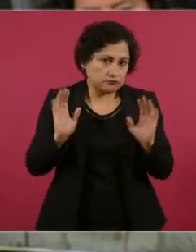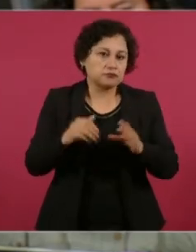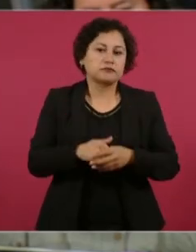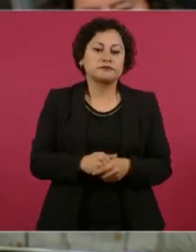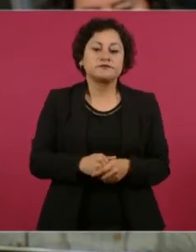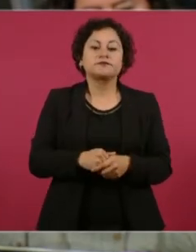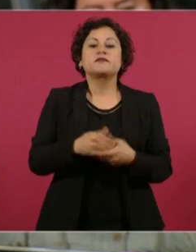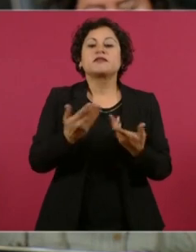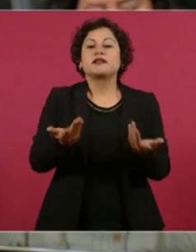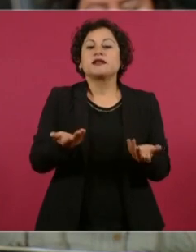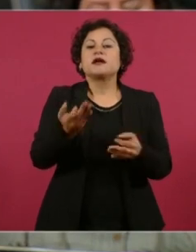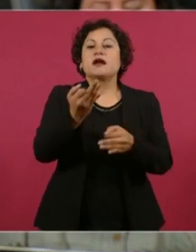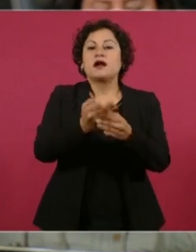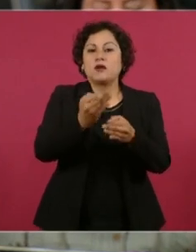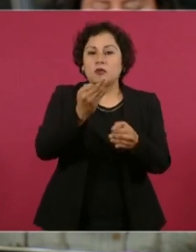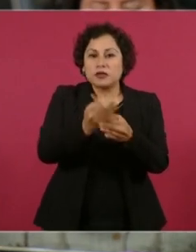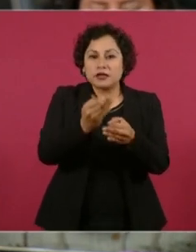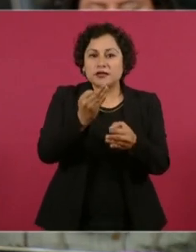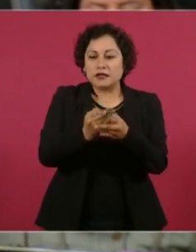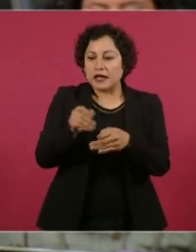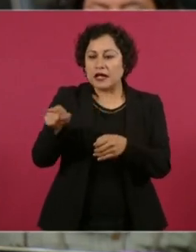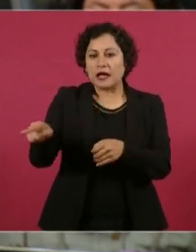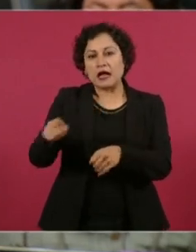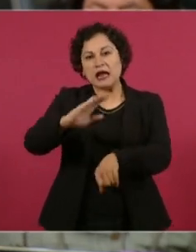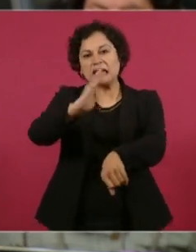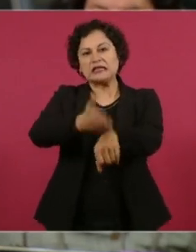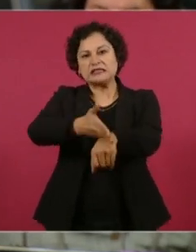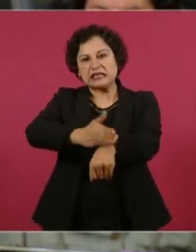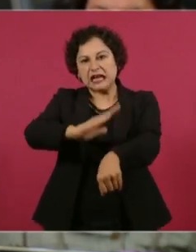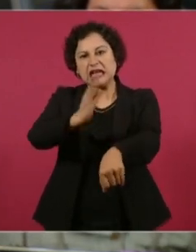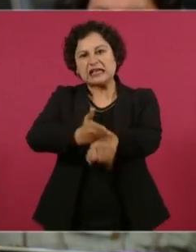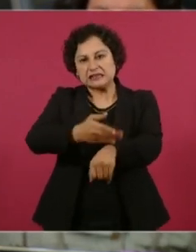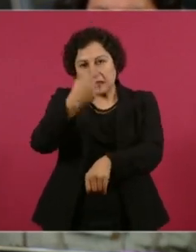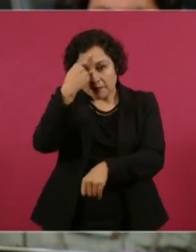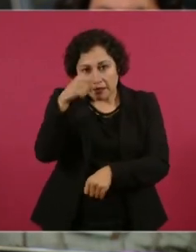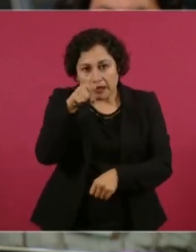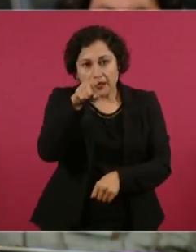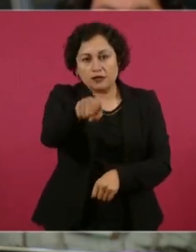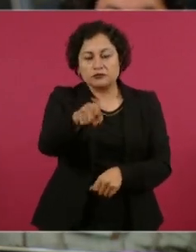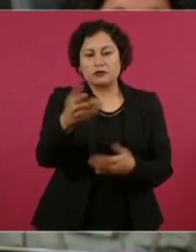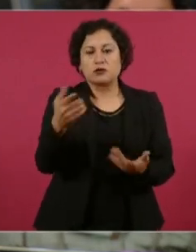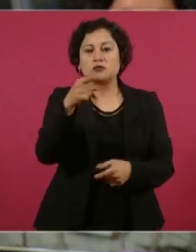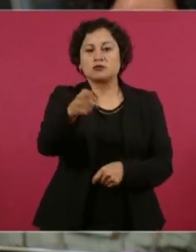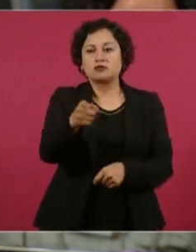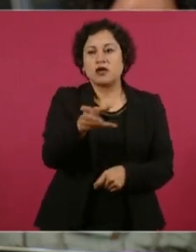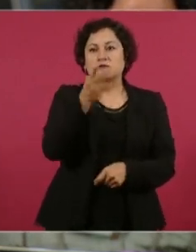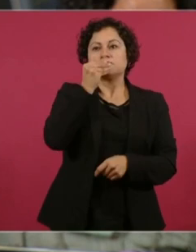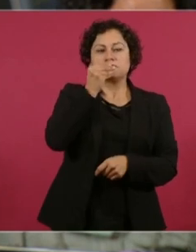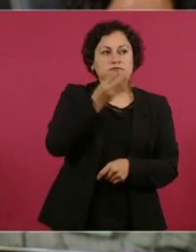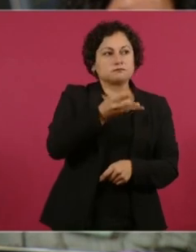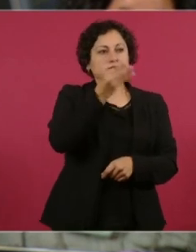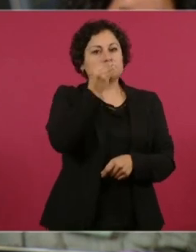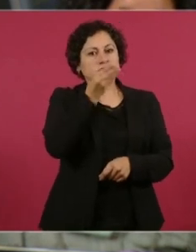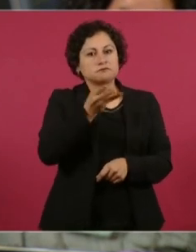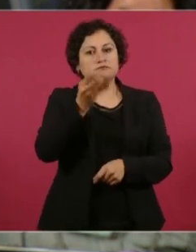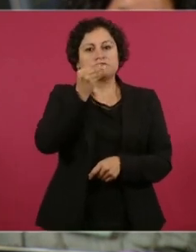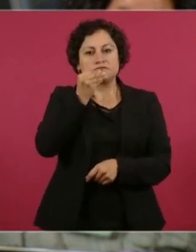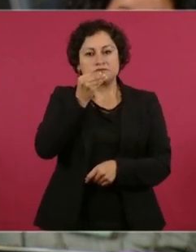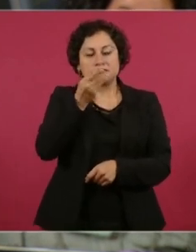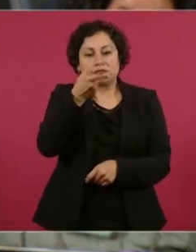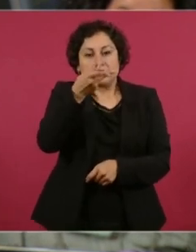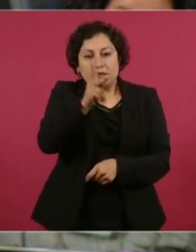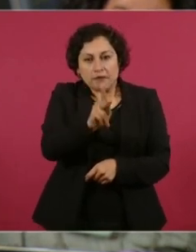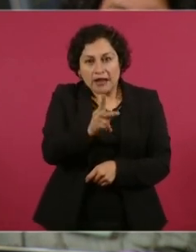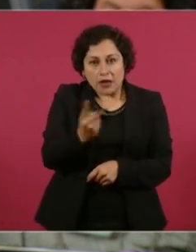Estamos viendo de medidas en contra de usted, de que no puede usted mencionar a X o Y candidata, pero las candidatas sí pueden